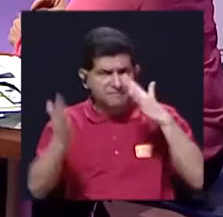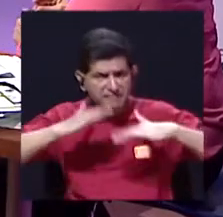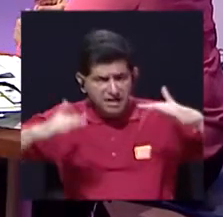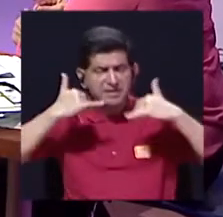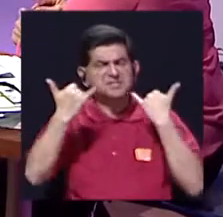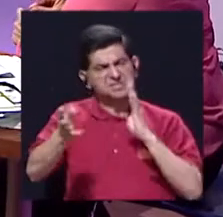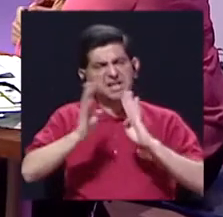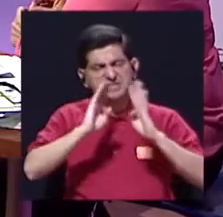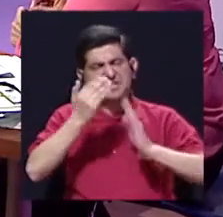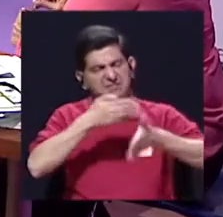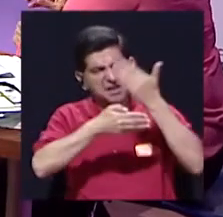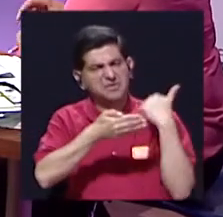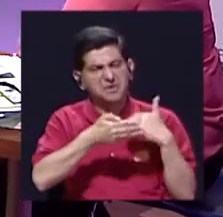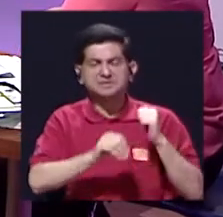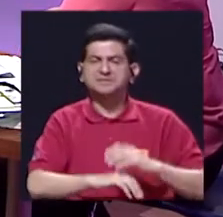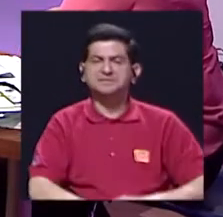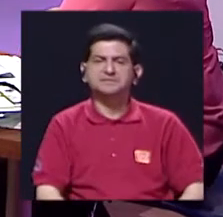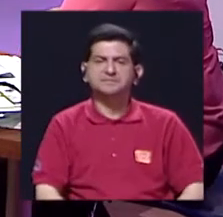han referido un poco a eso.